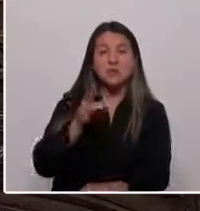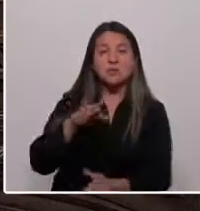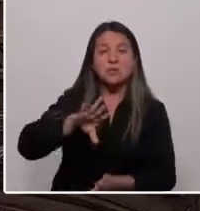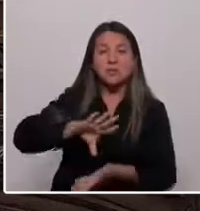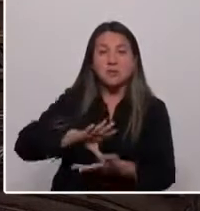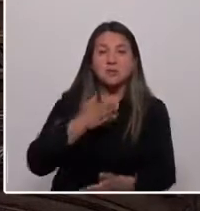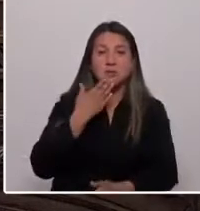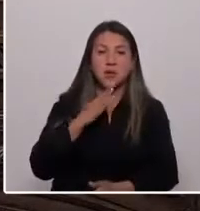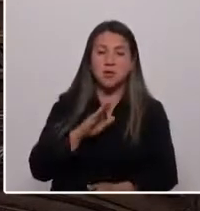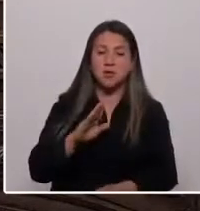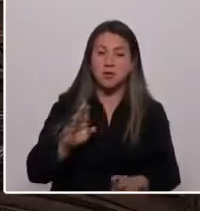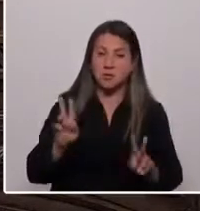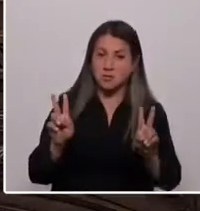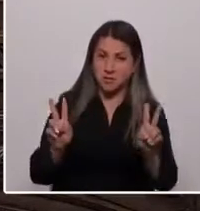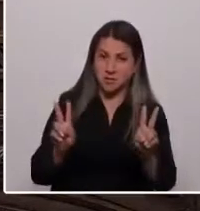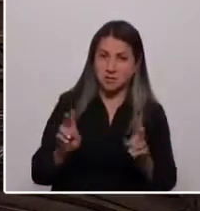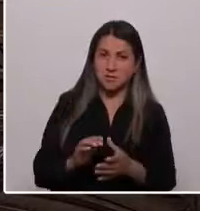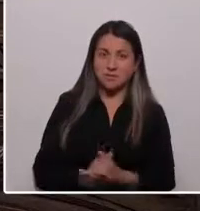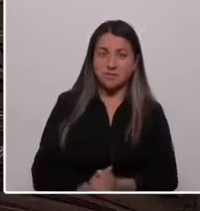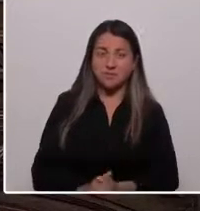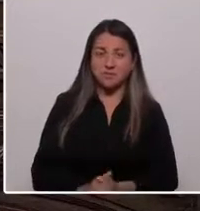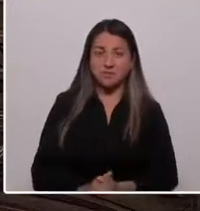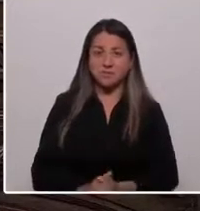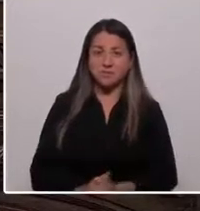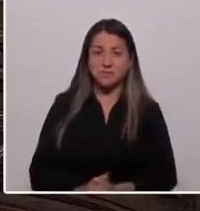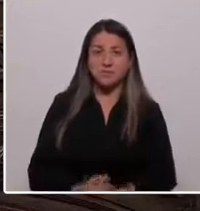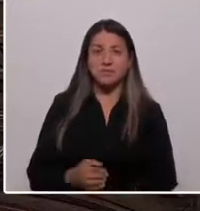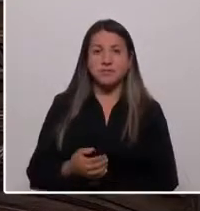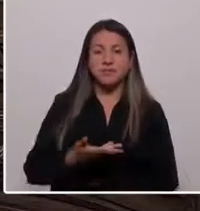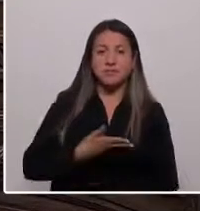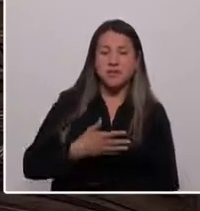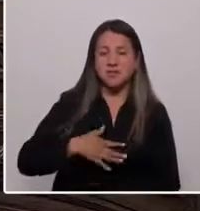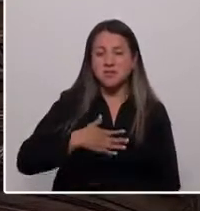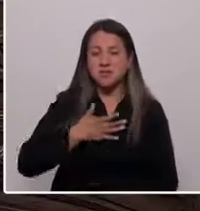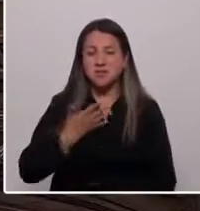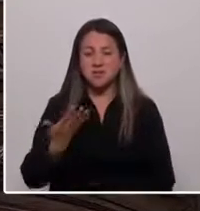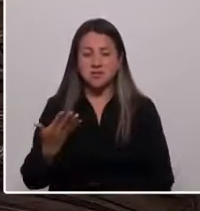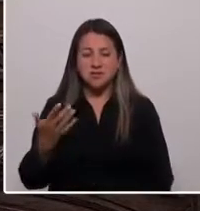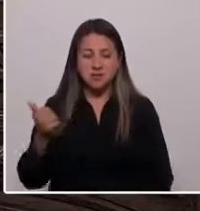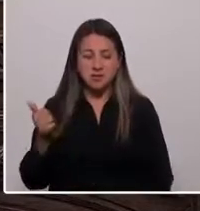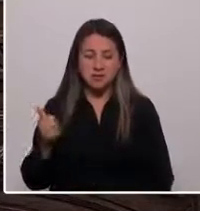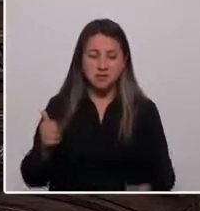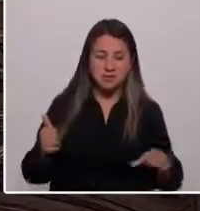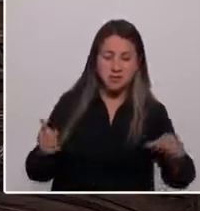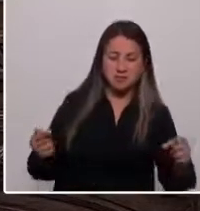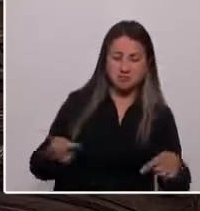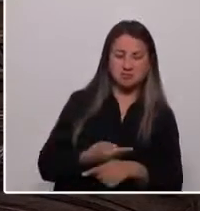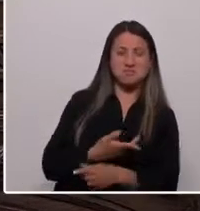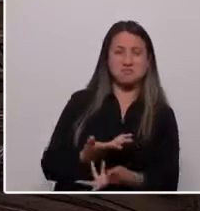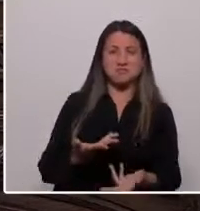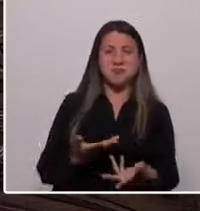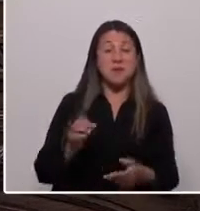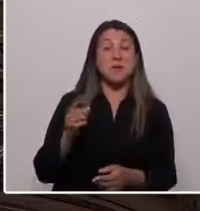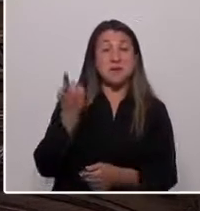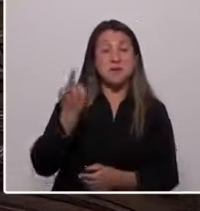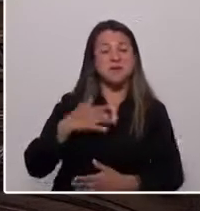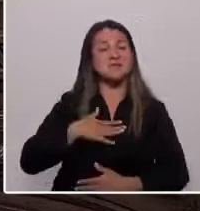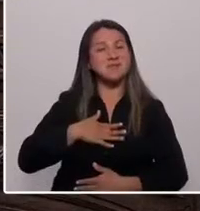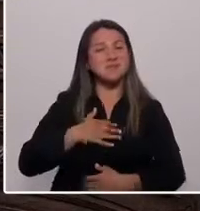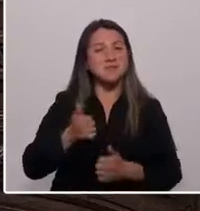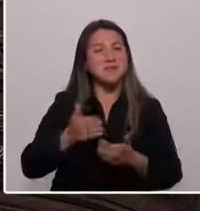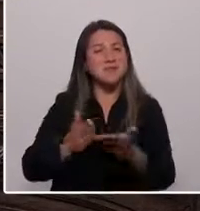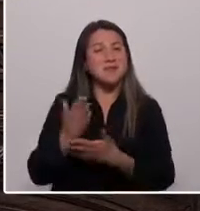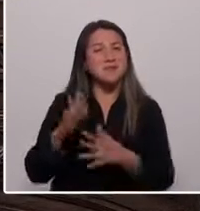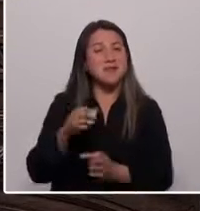paz tengo sentimientos encontrados primero complacida porque finalmente iniciamos el trabajo